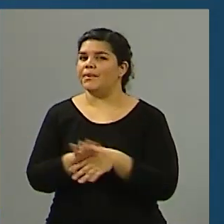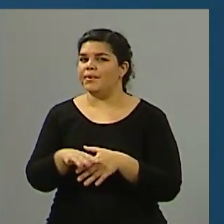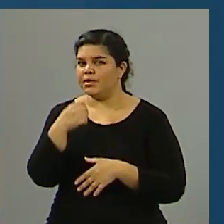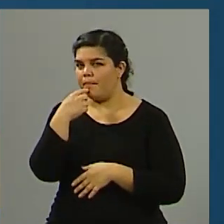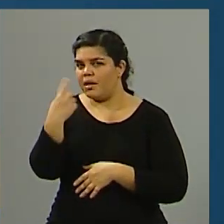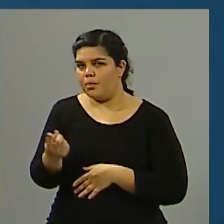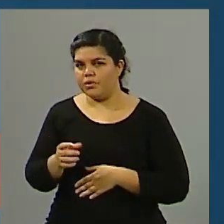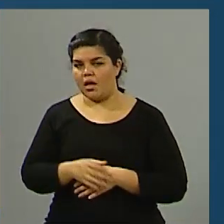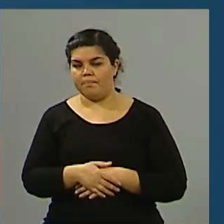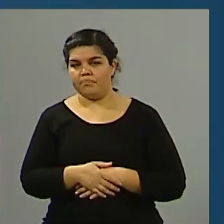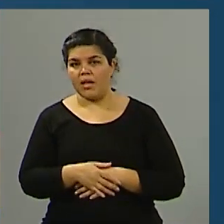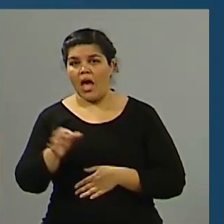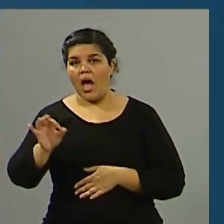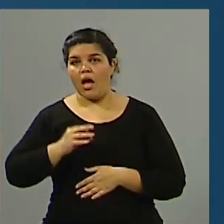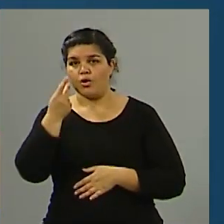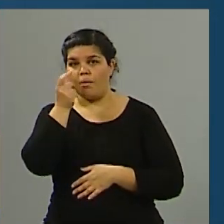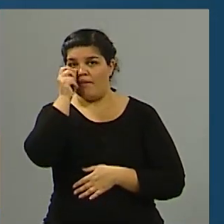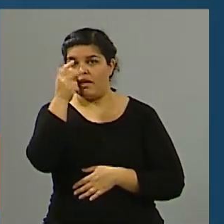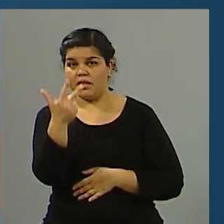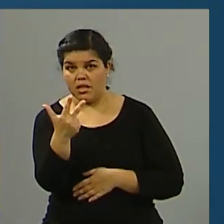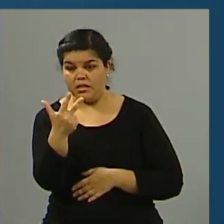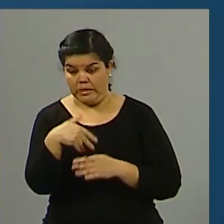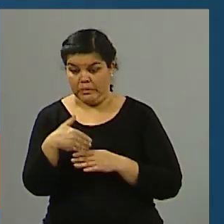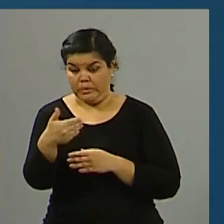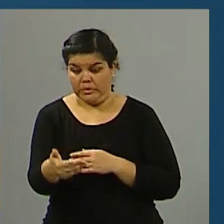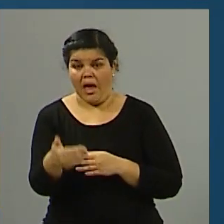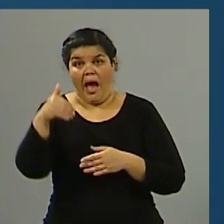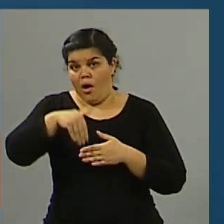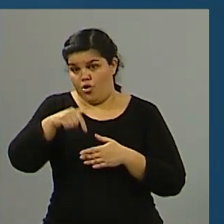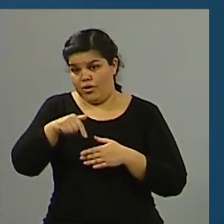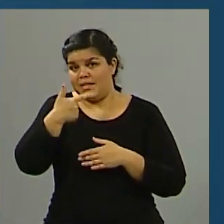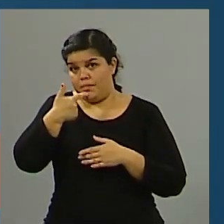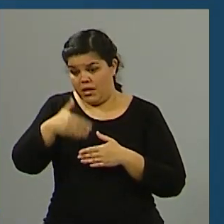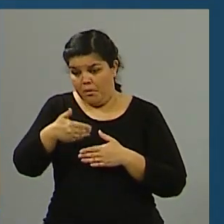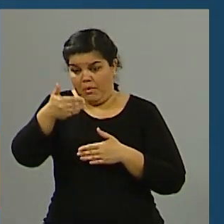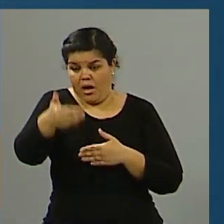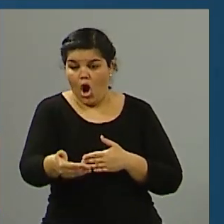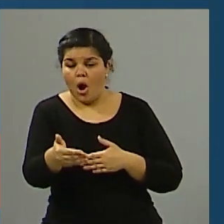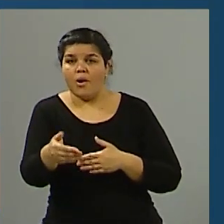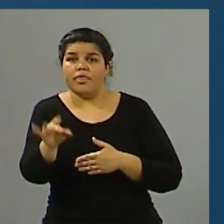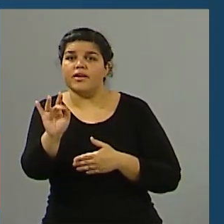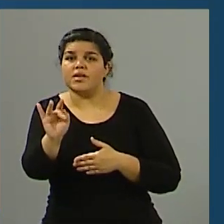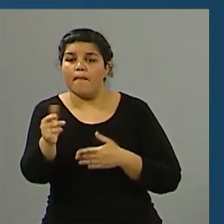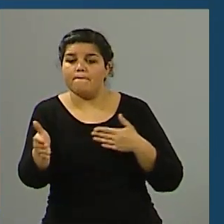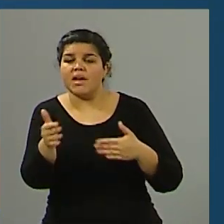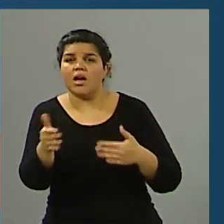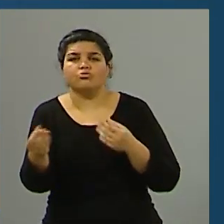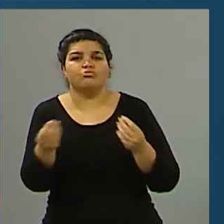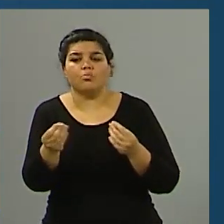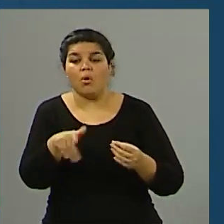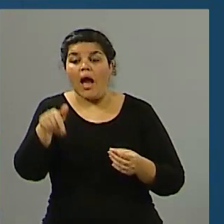este 2023 y pensando en la posibilidad de un cambio de gobierno? Y de color político,